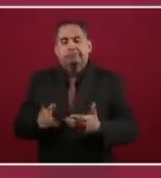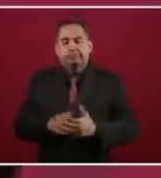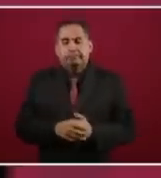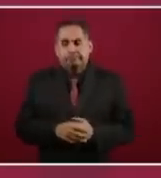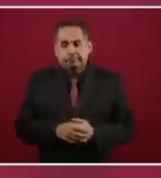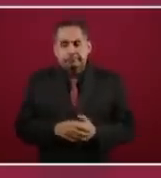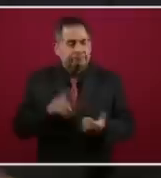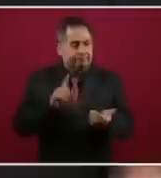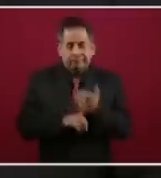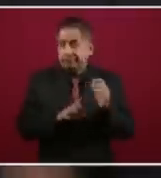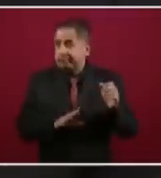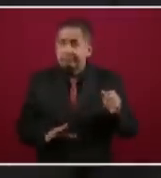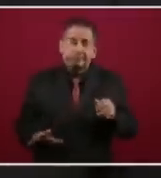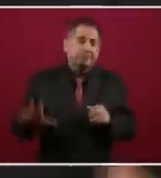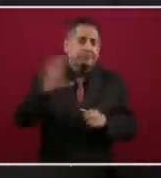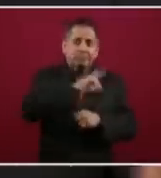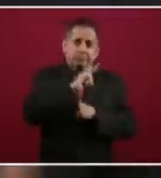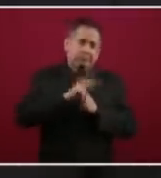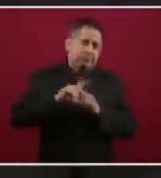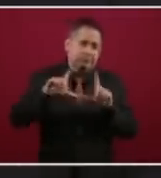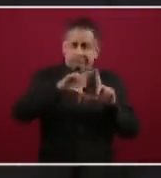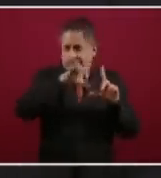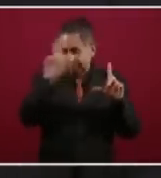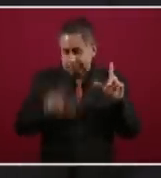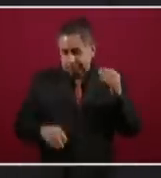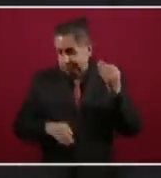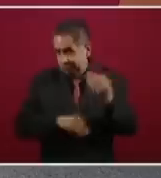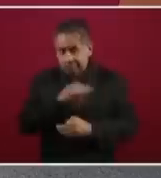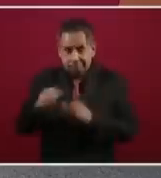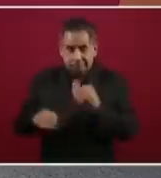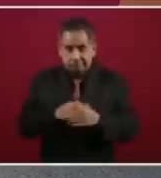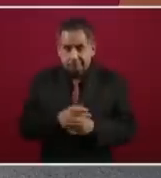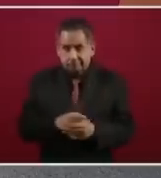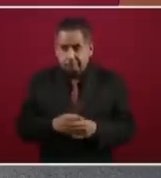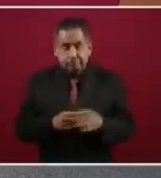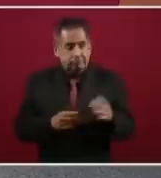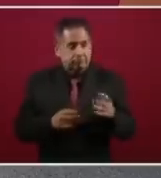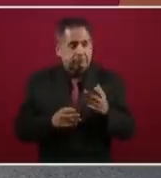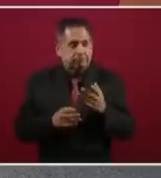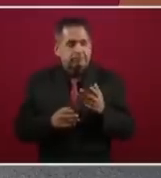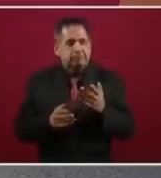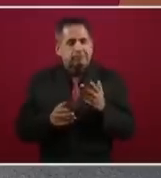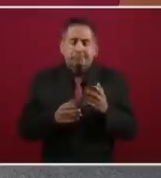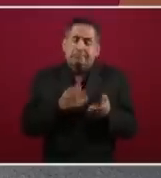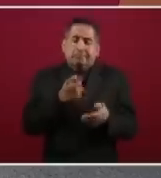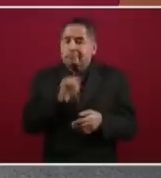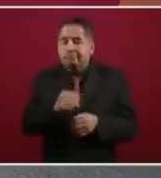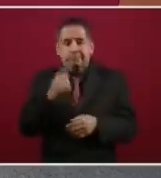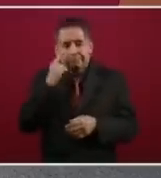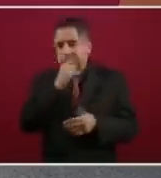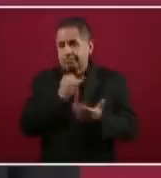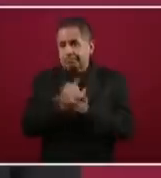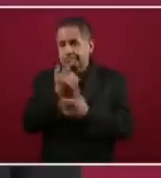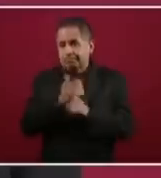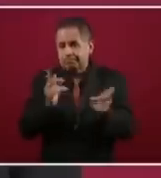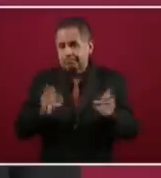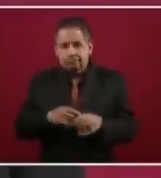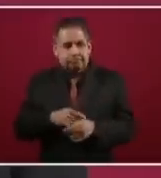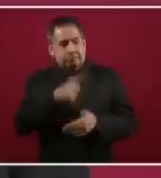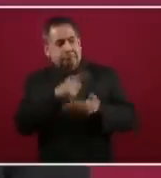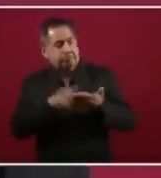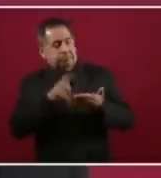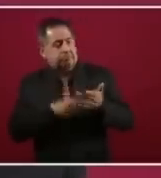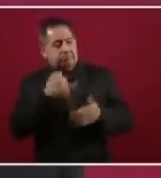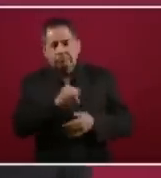que existen en todo el país y además son consustanciales a la democracia, no hay que